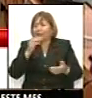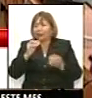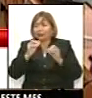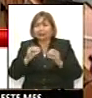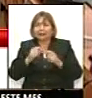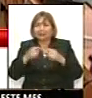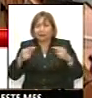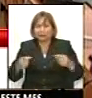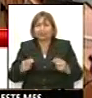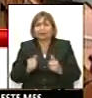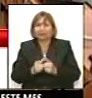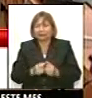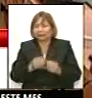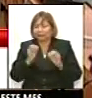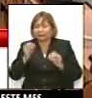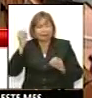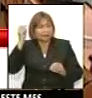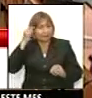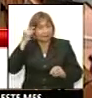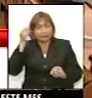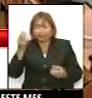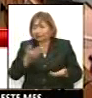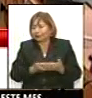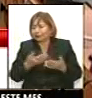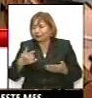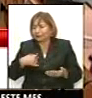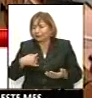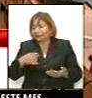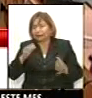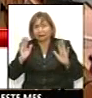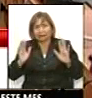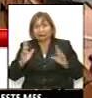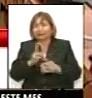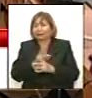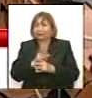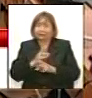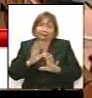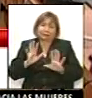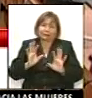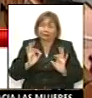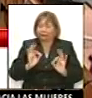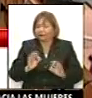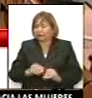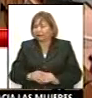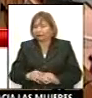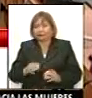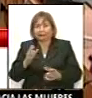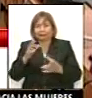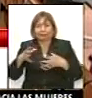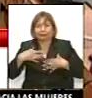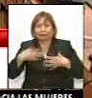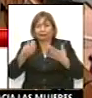que son piensan ideológicamente igual que yo, a ellos sí, no me aparezco, no saco un tuit,